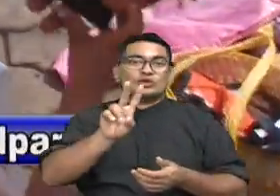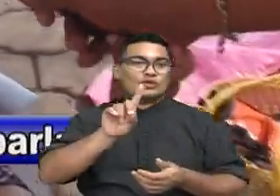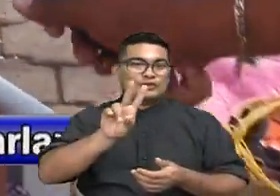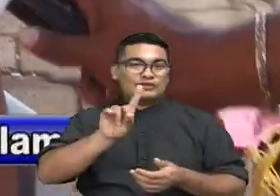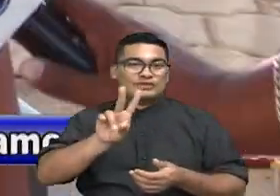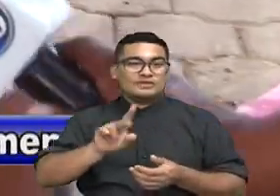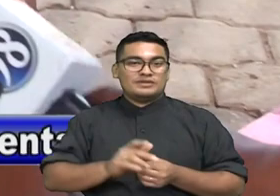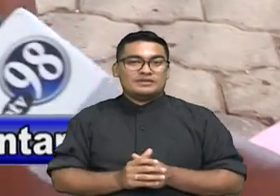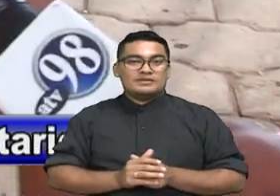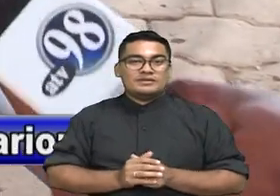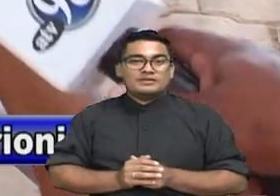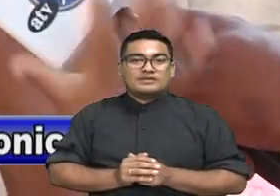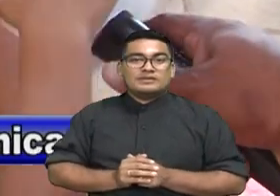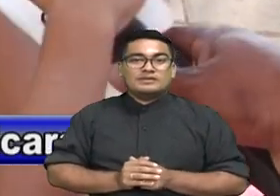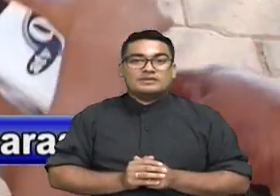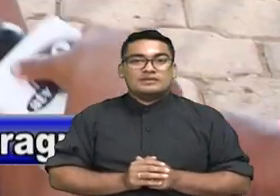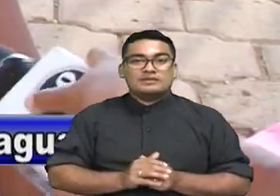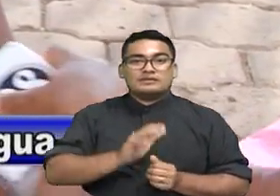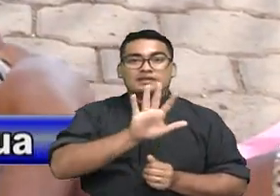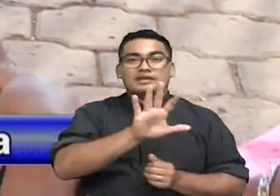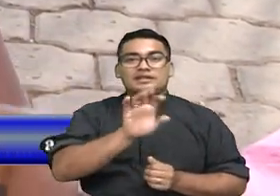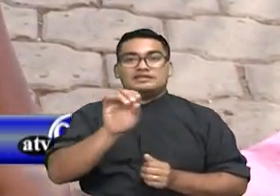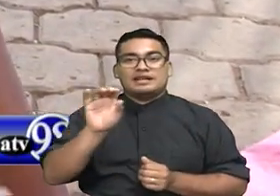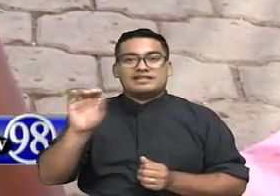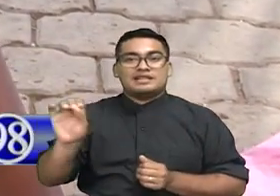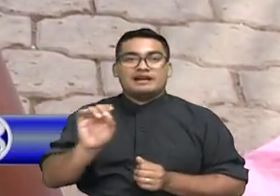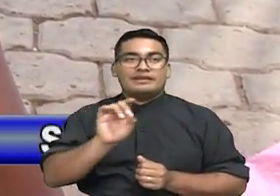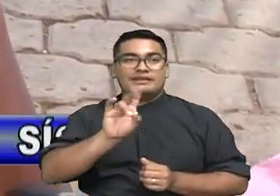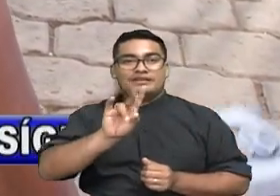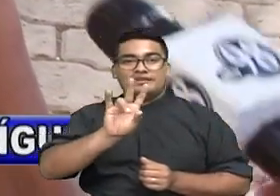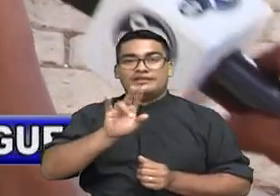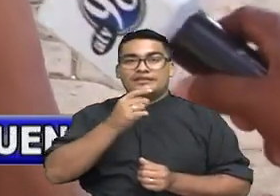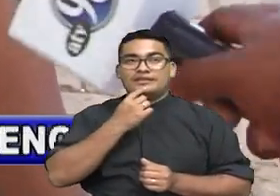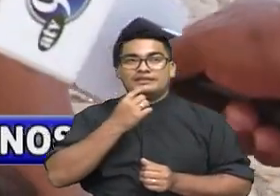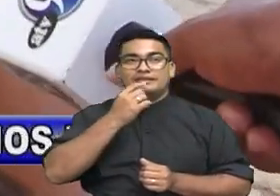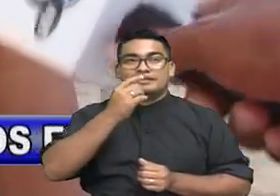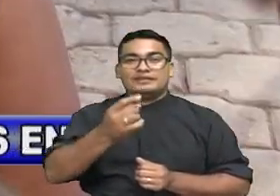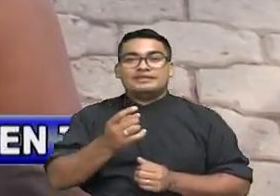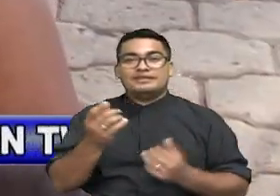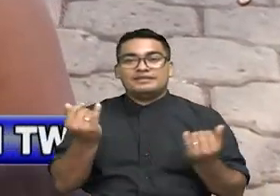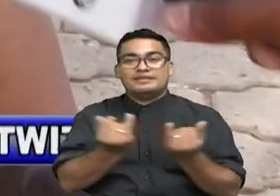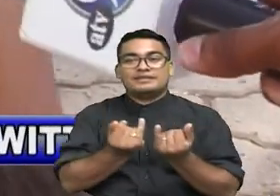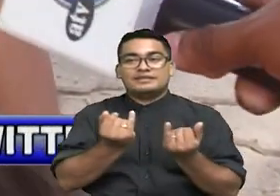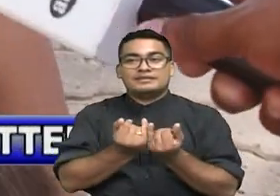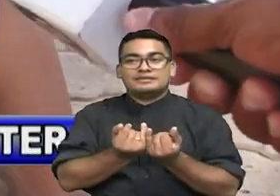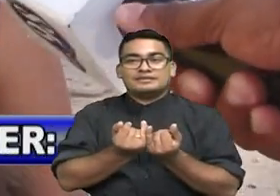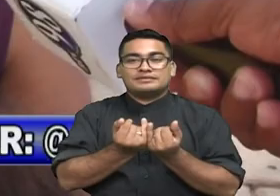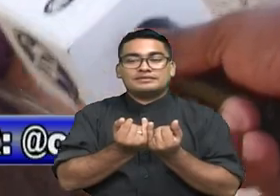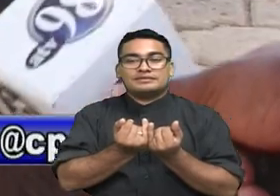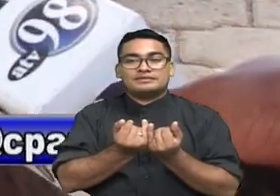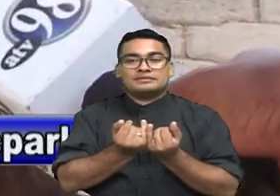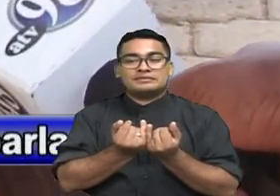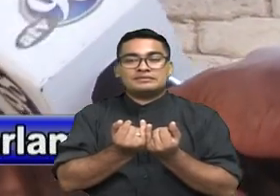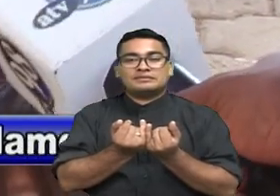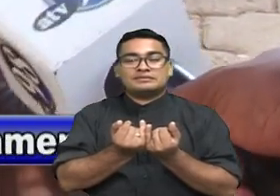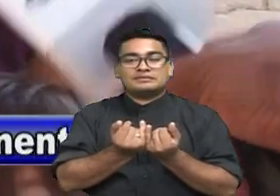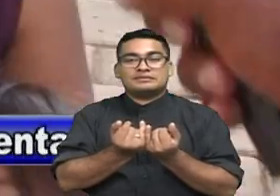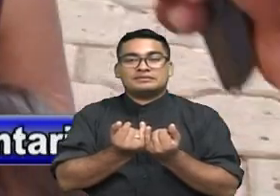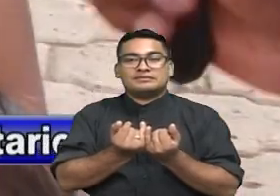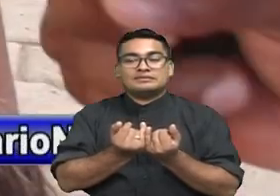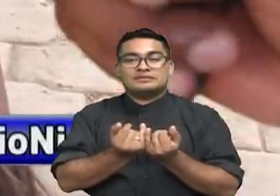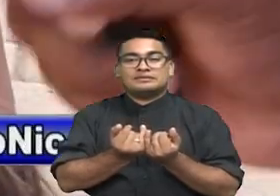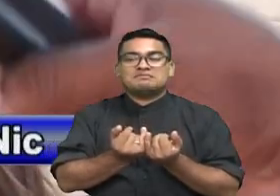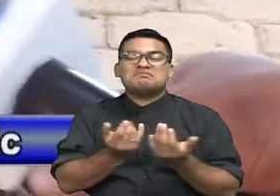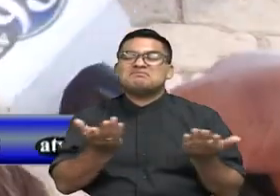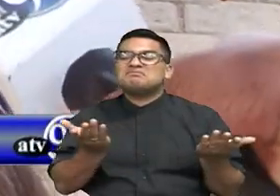600 la docena. No, 500. ¿Cuál sería la rebaja que usted le haría? 4.5 la docena. Sí, la docena.